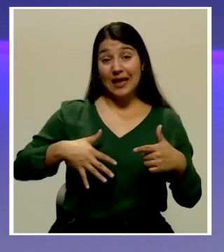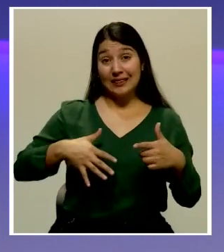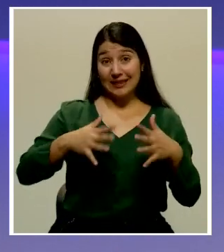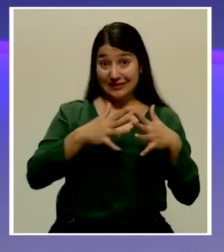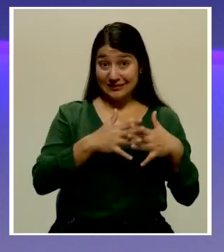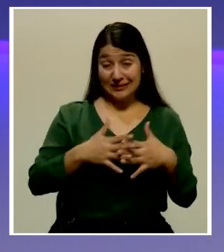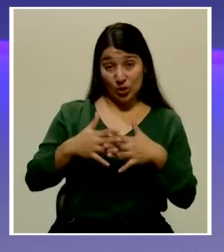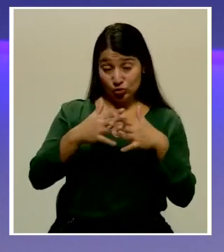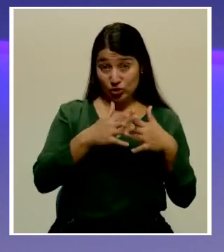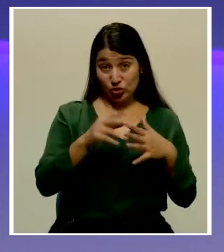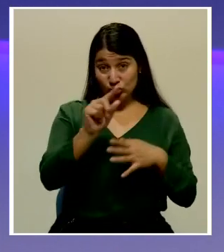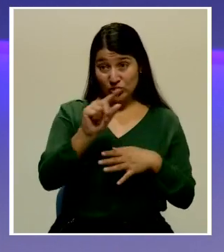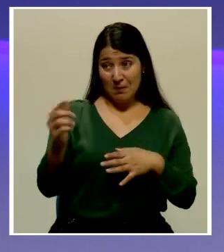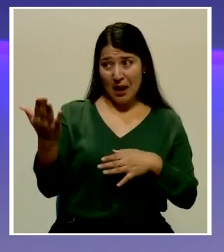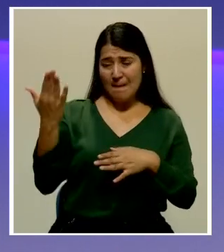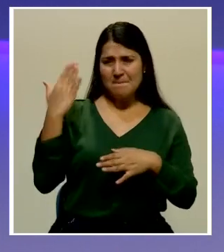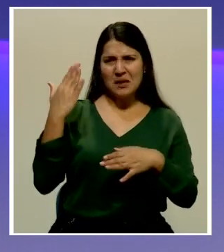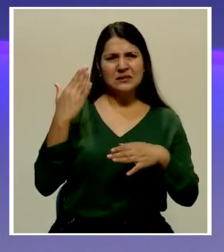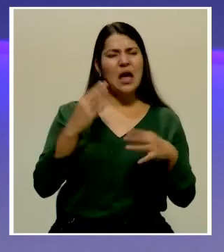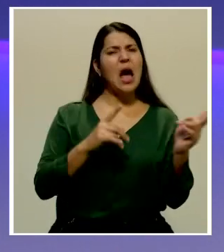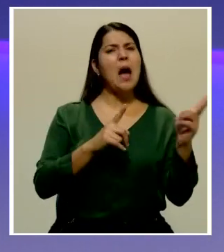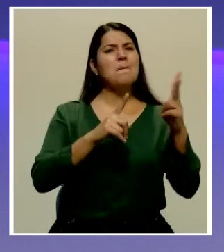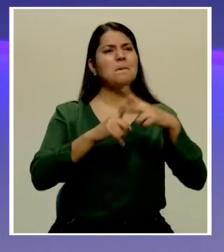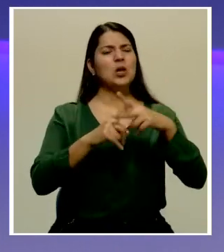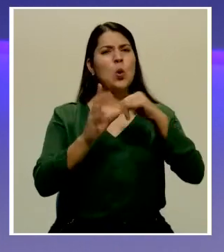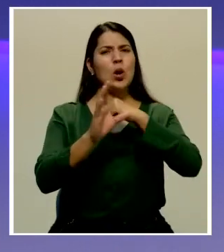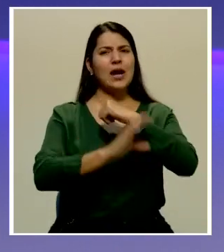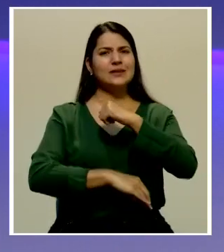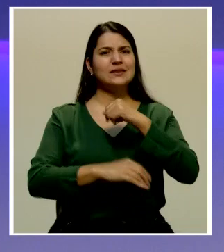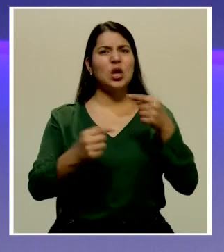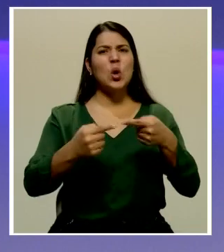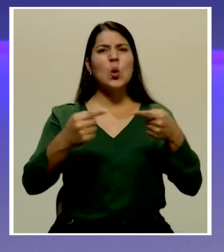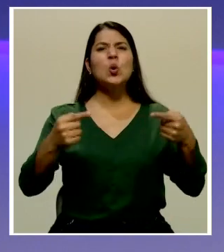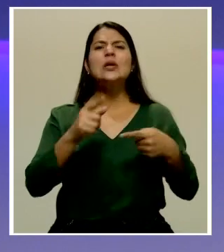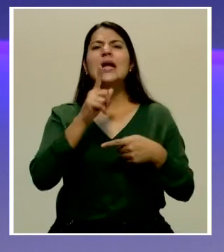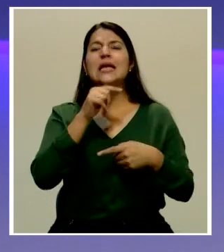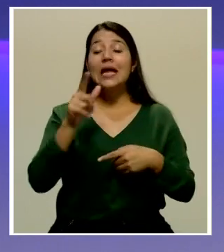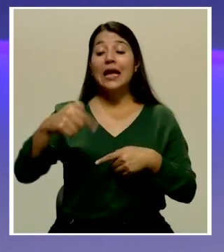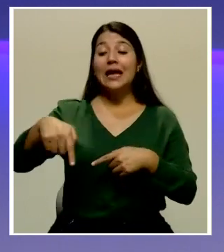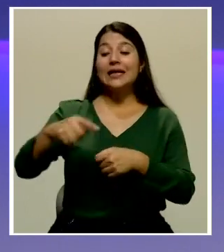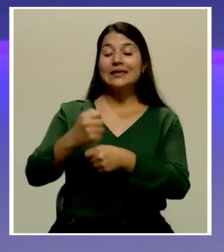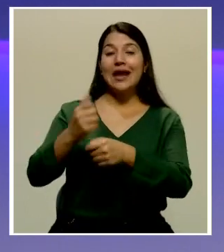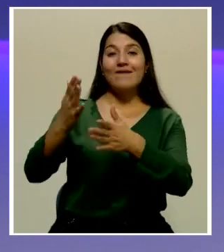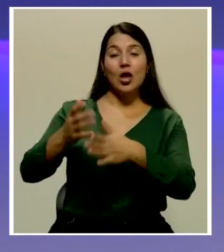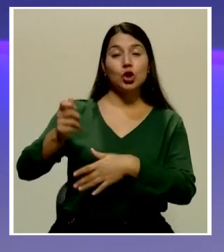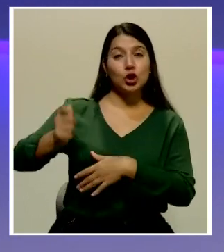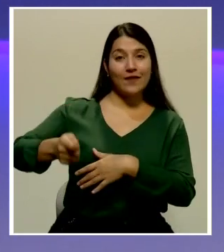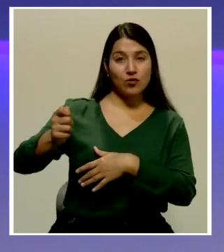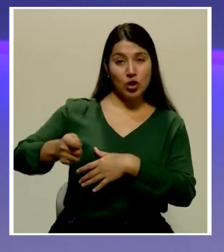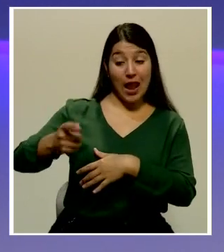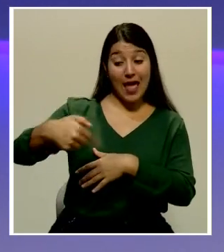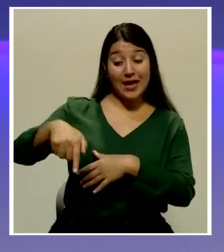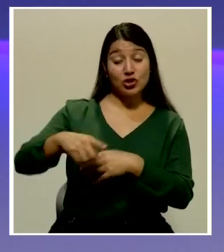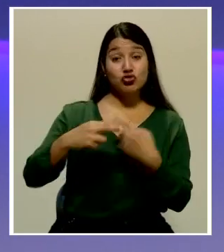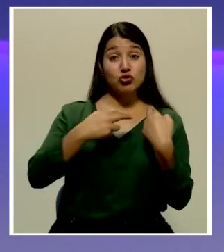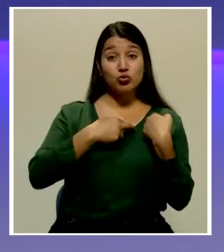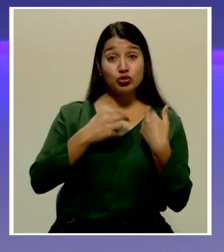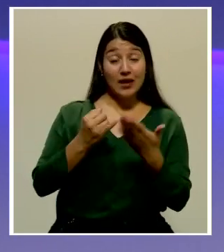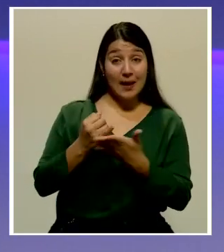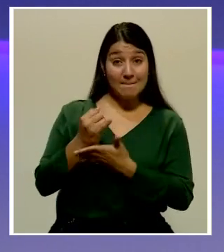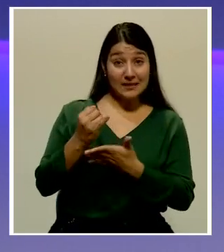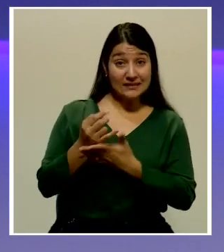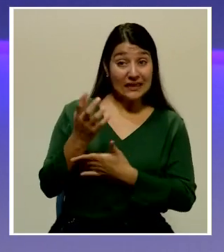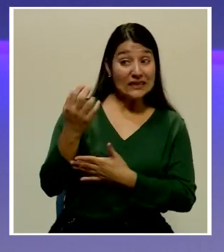semana pasada un paquete de sanciones contra los funcionarios del tribunal que investigan si las